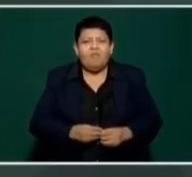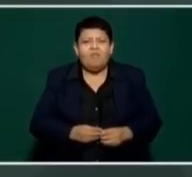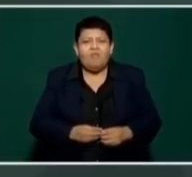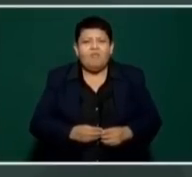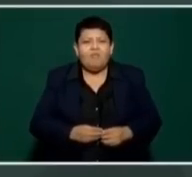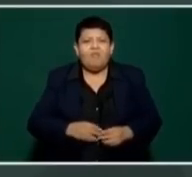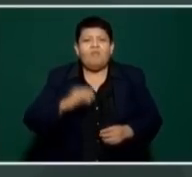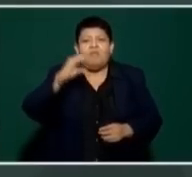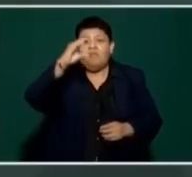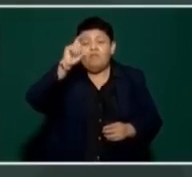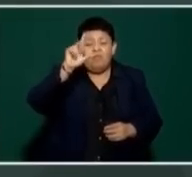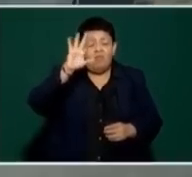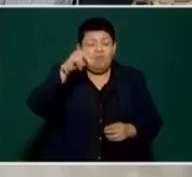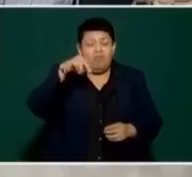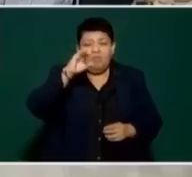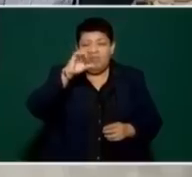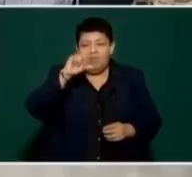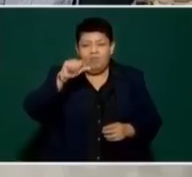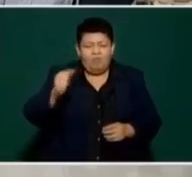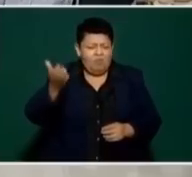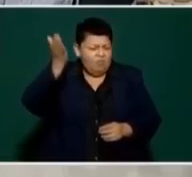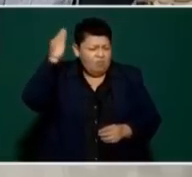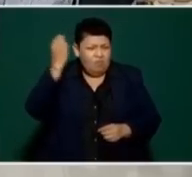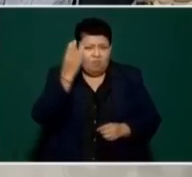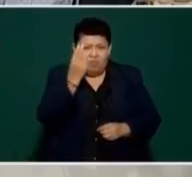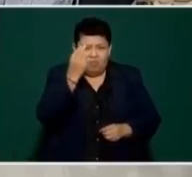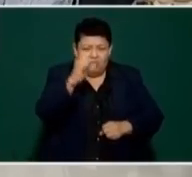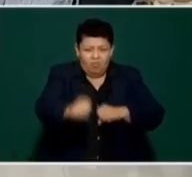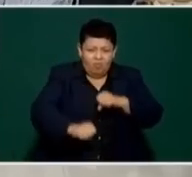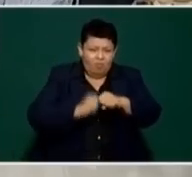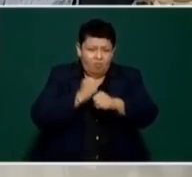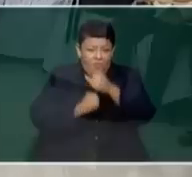el coloniaje, los tres siglos de dominación